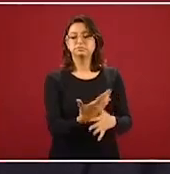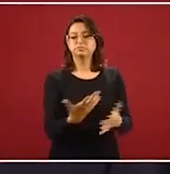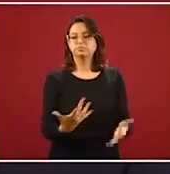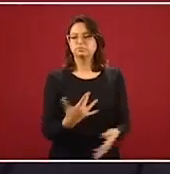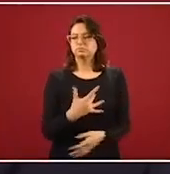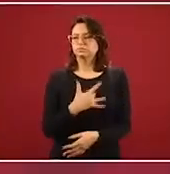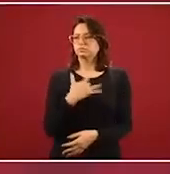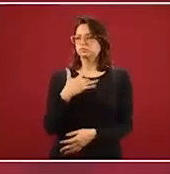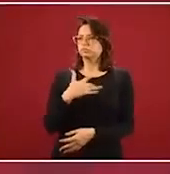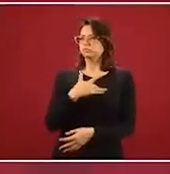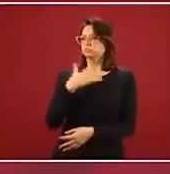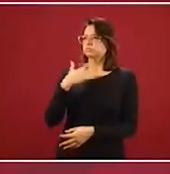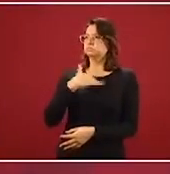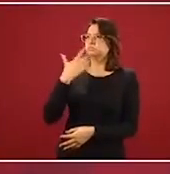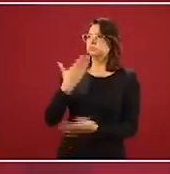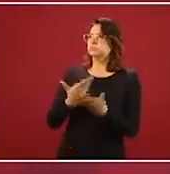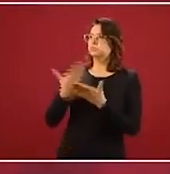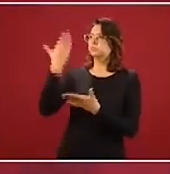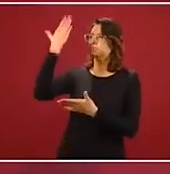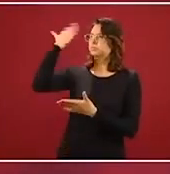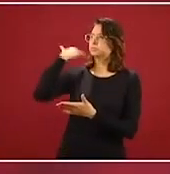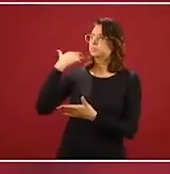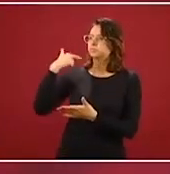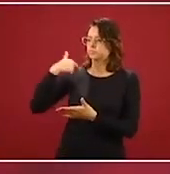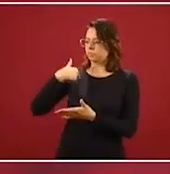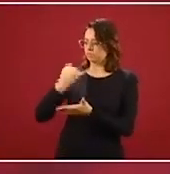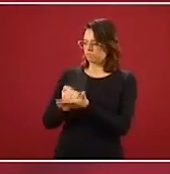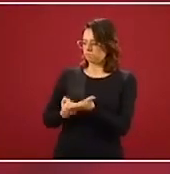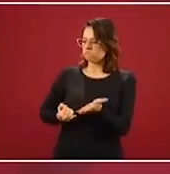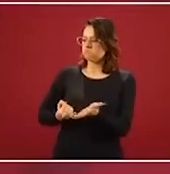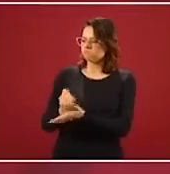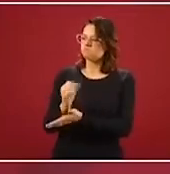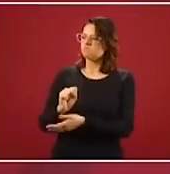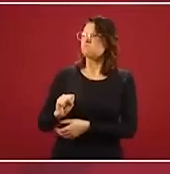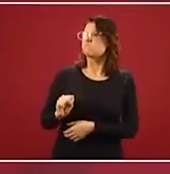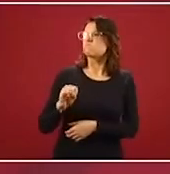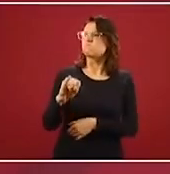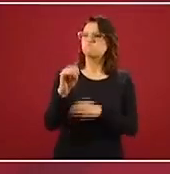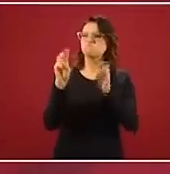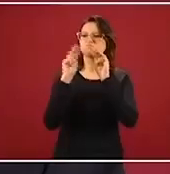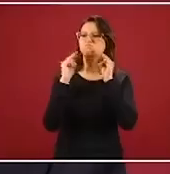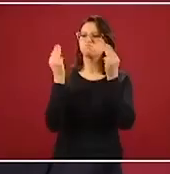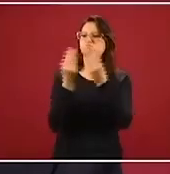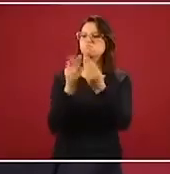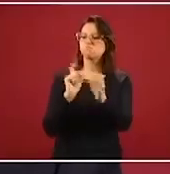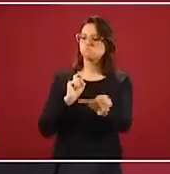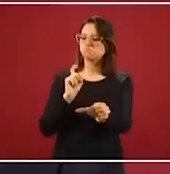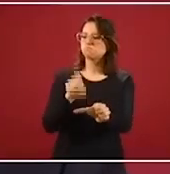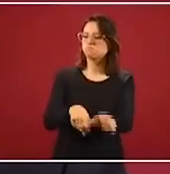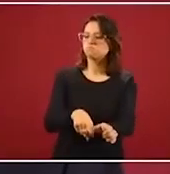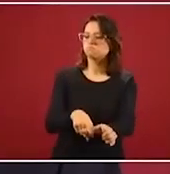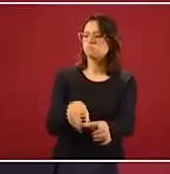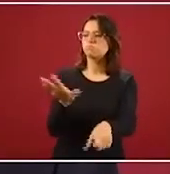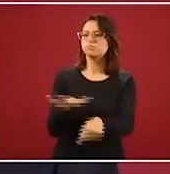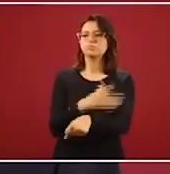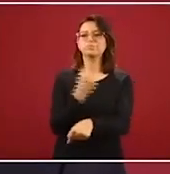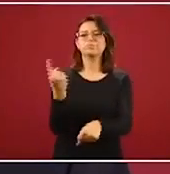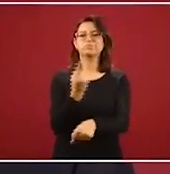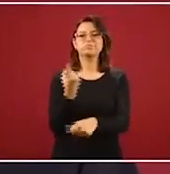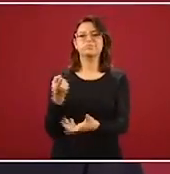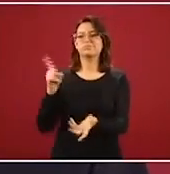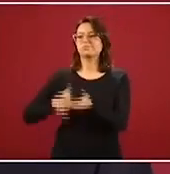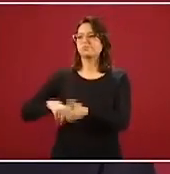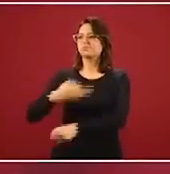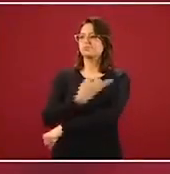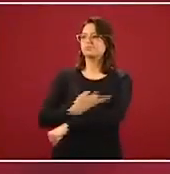decisión de dedicarse a la delincuencia tuvo mucho que ver con los problemas